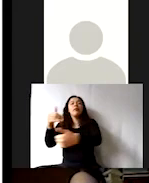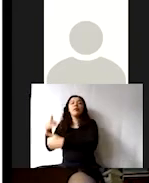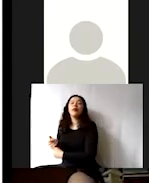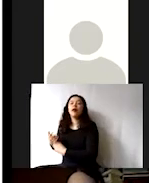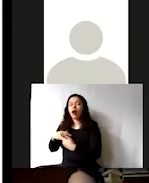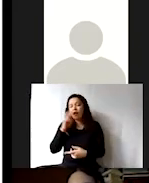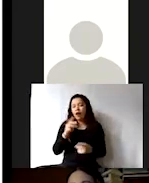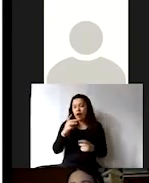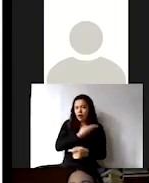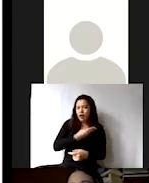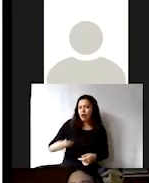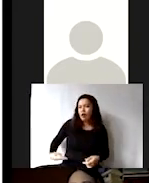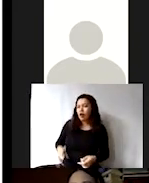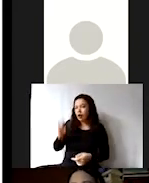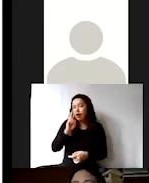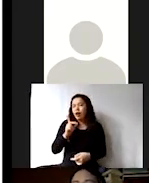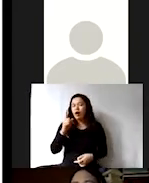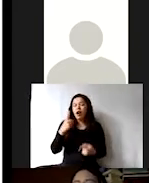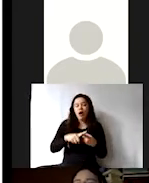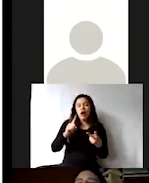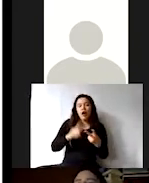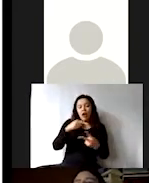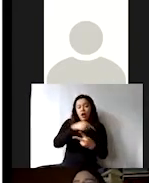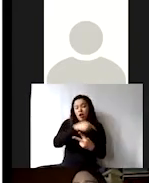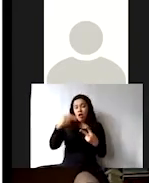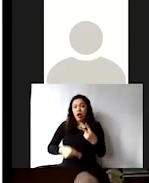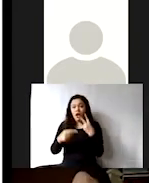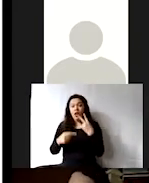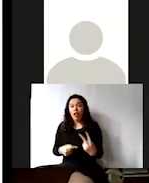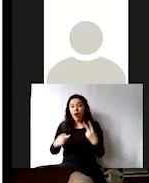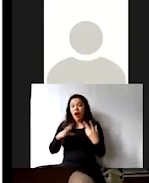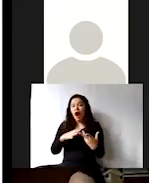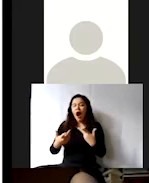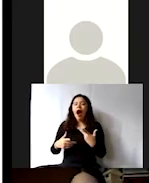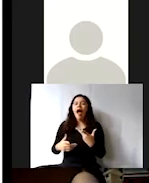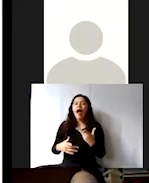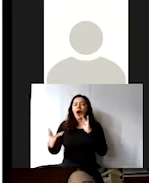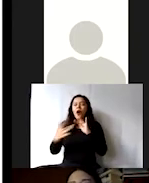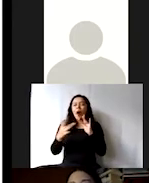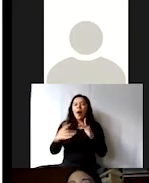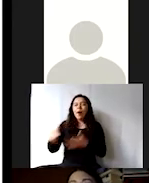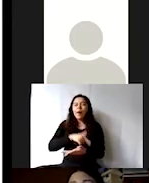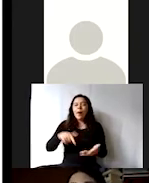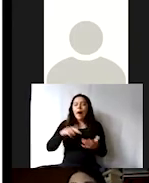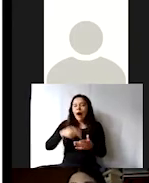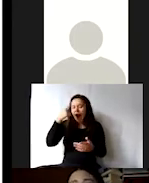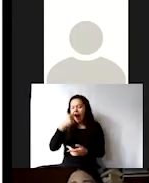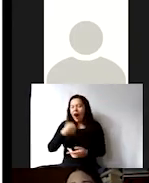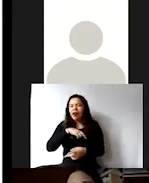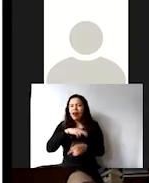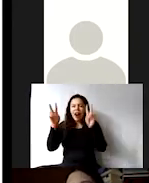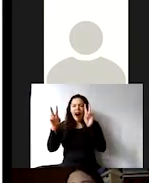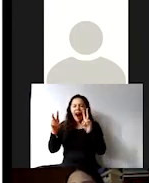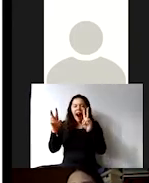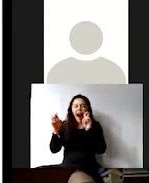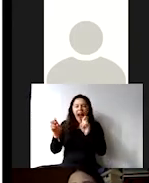nivel municipal, pero al menos tenemos 2 instancias que sí tienen esta interlocución con el gobierno central y que necesitaríamos ver dónde